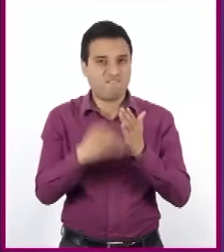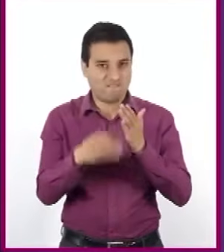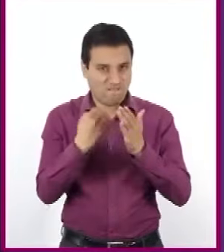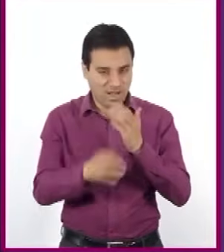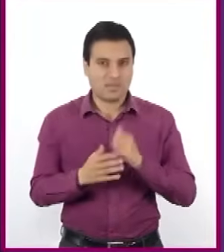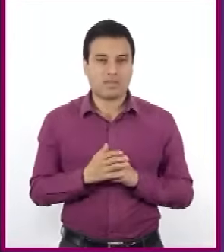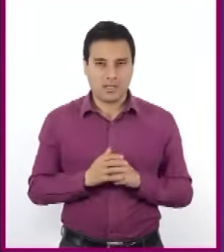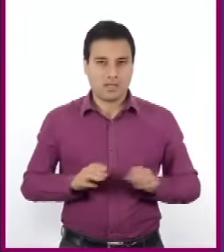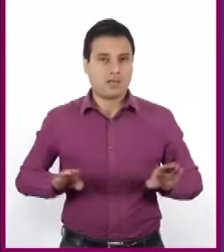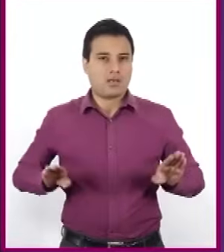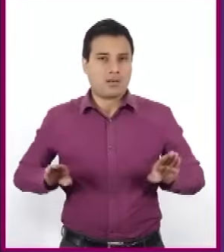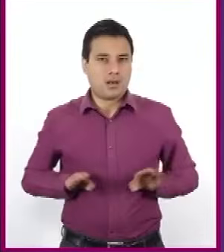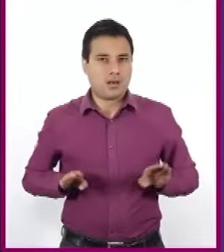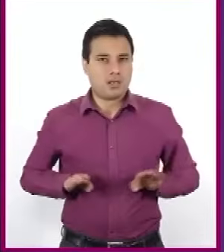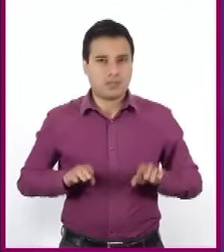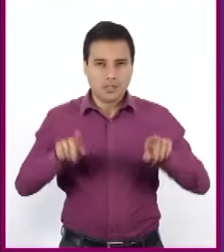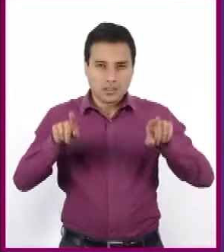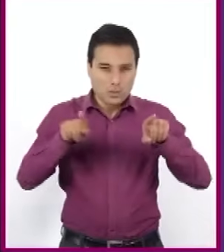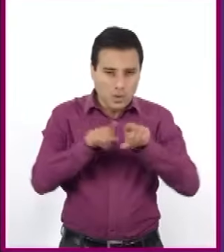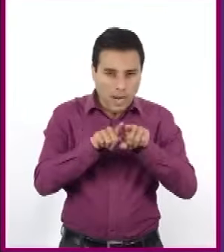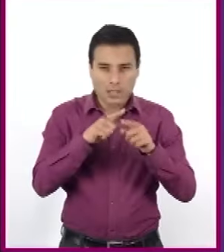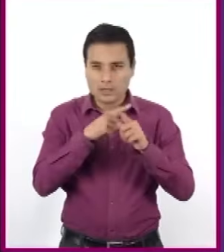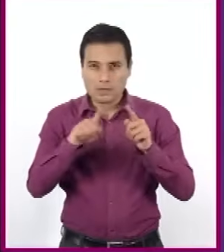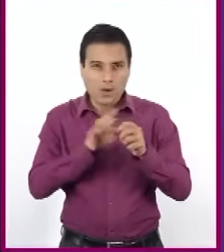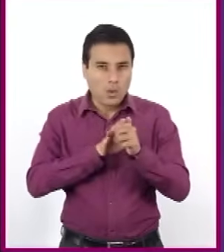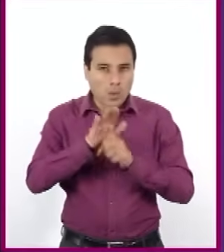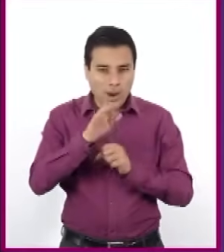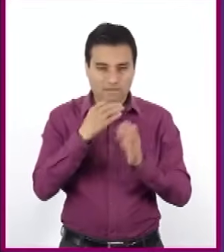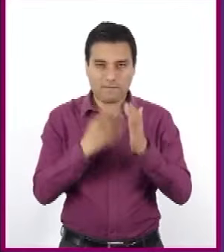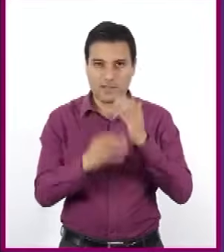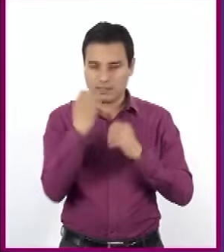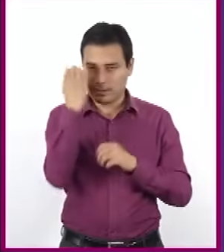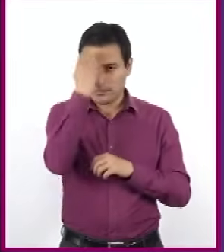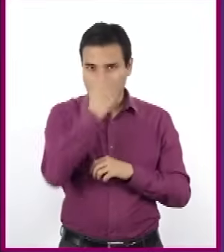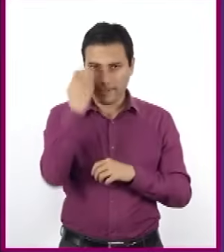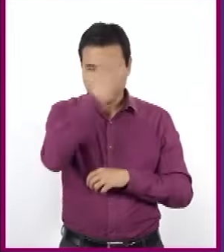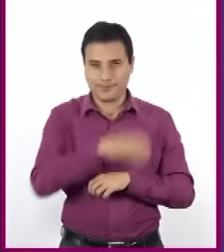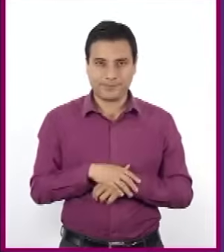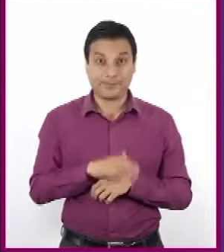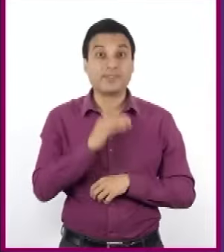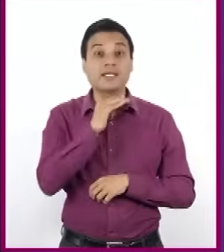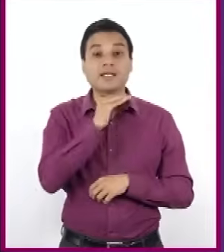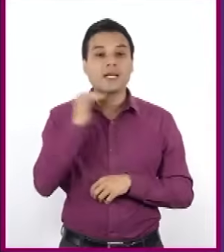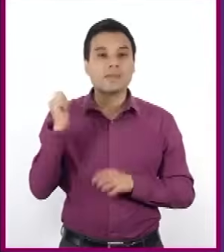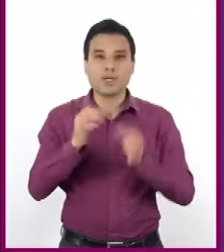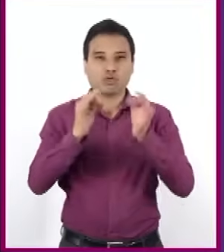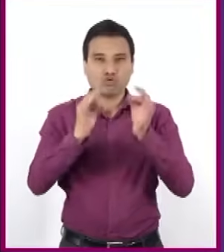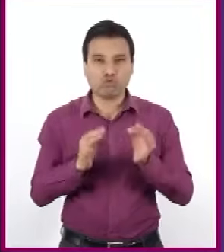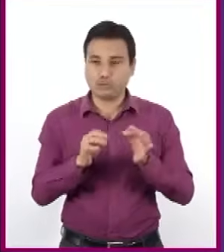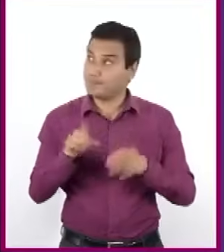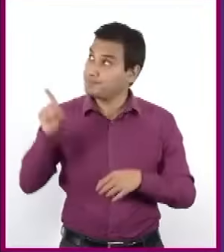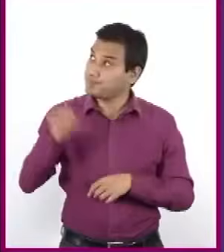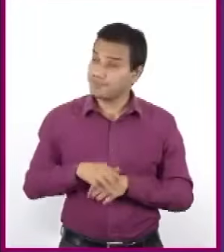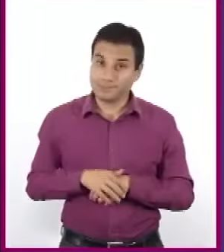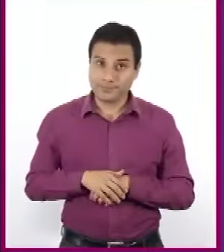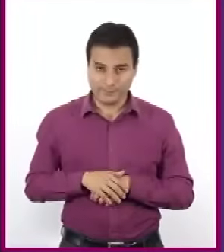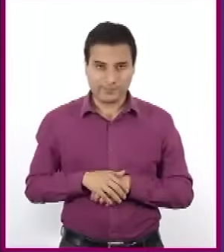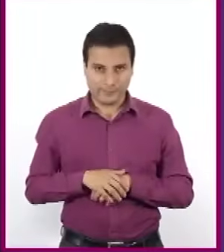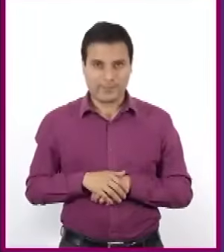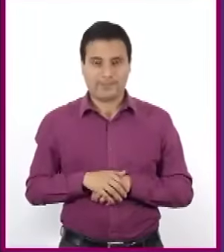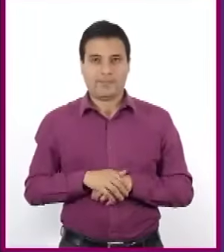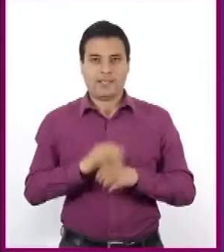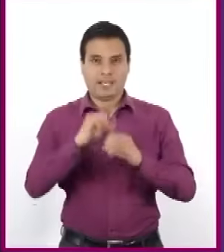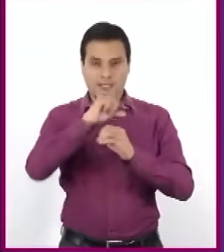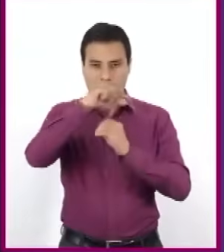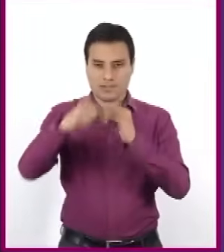y diferencias entre ellos. El alemán Johann Dobereiner ordenó los elementos químicos en